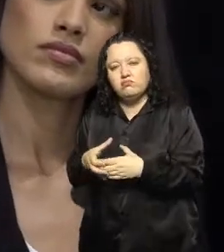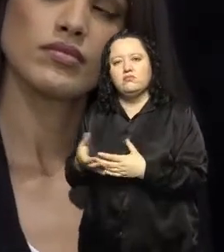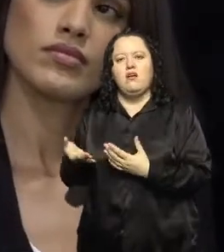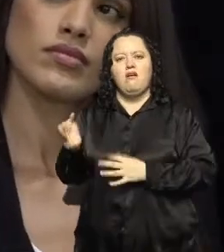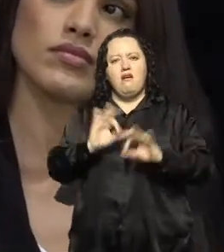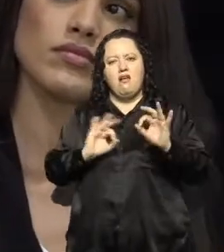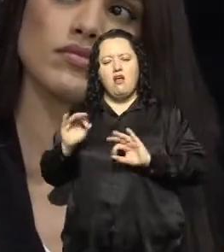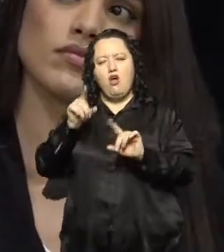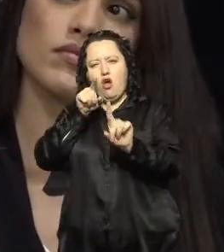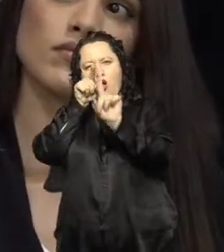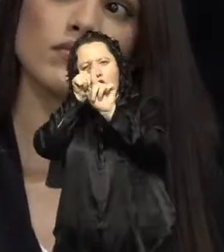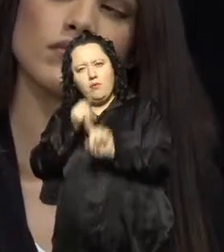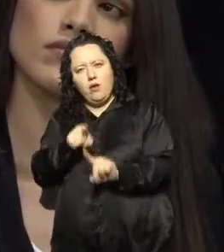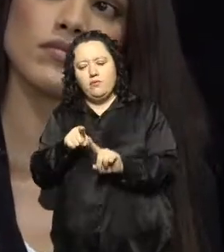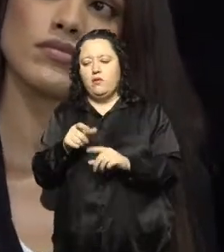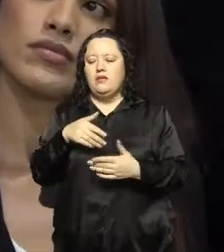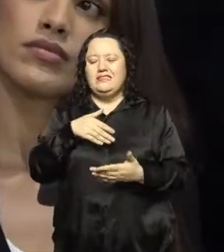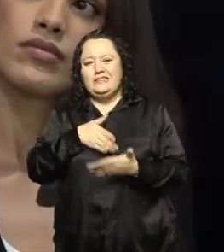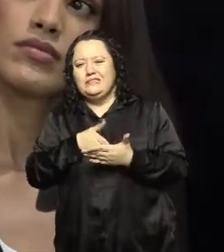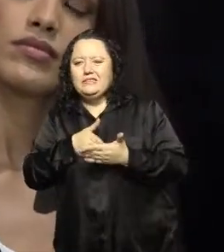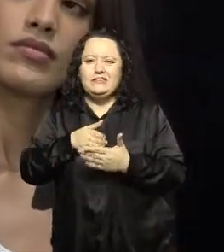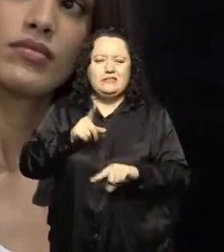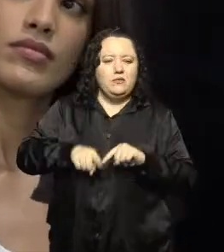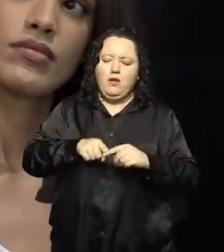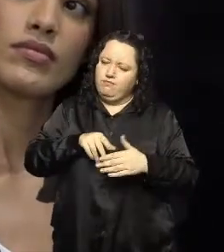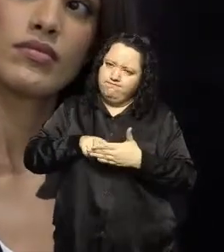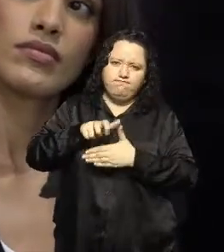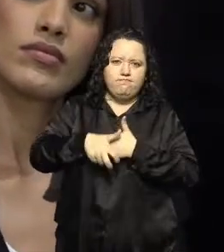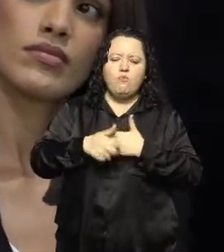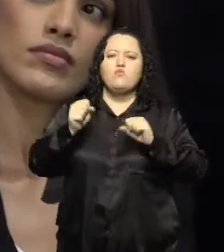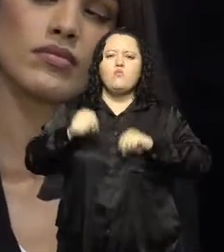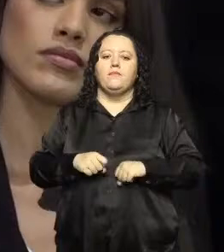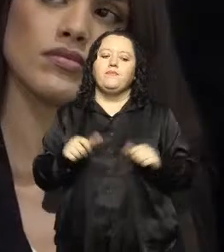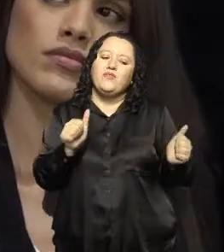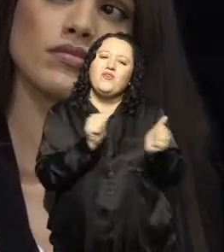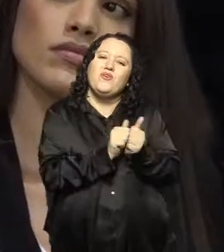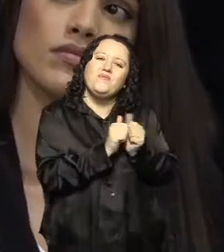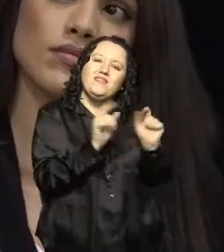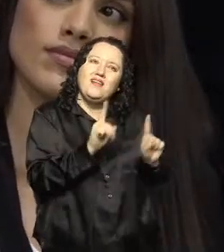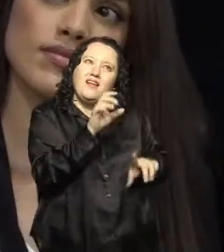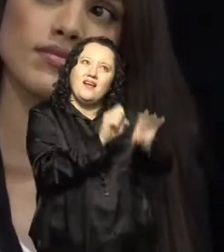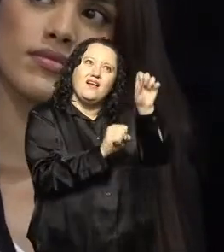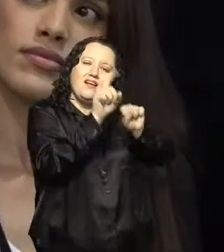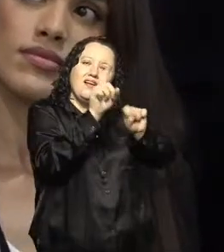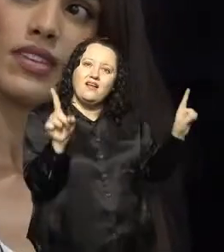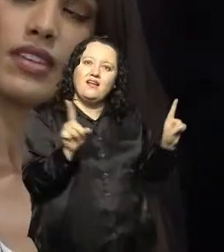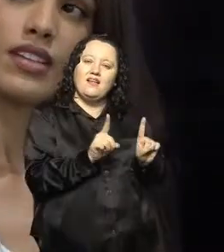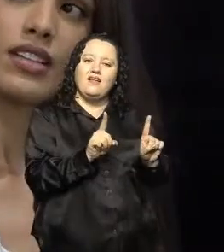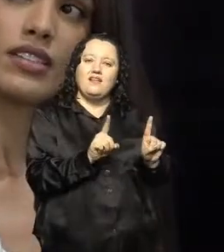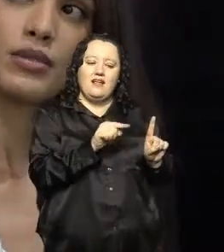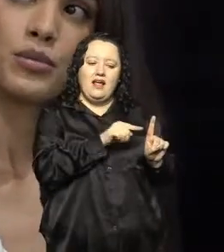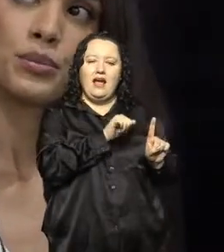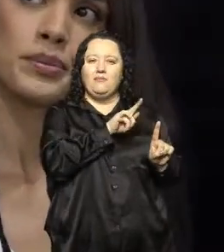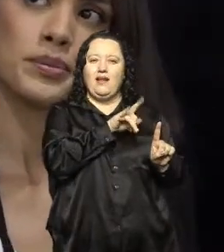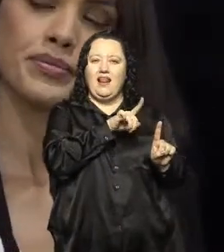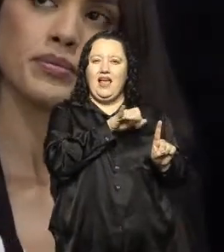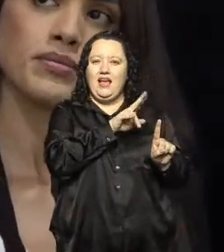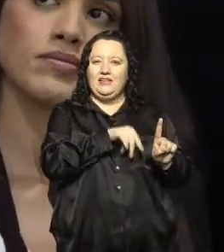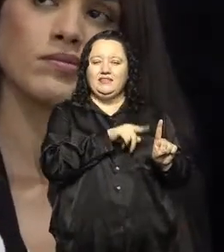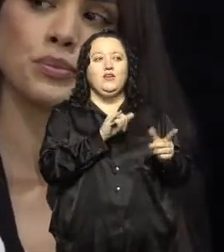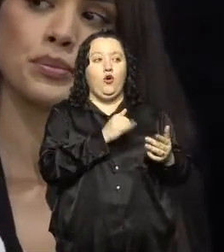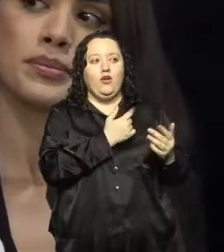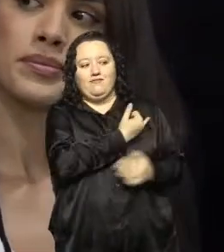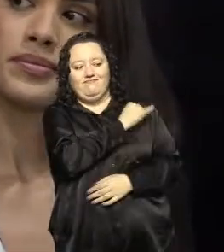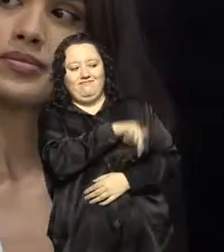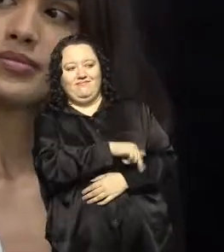bajo objetivos, superación de obstáculos, con su compañero de escaladas y de sueños, Marcelo Arbeláez, que hoy nos acompaña